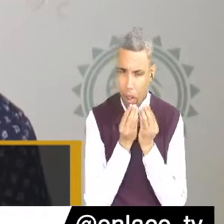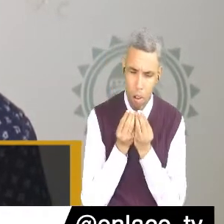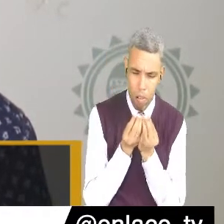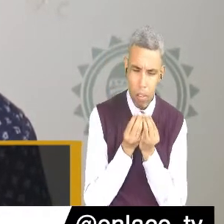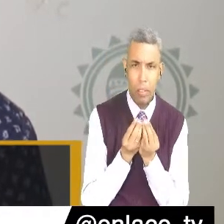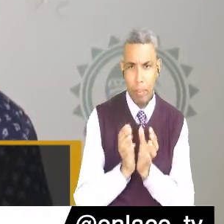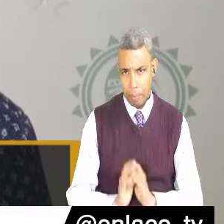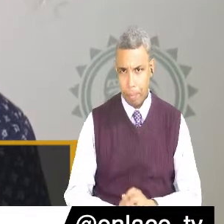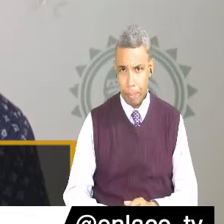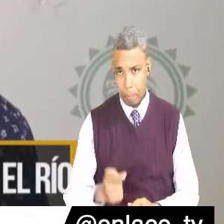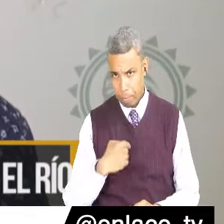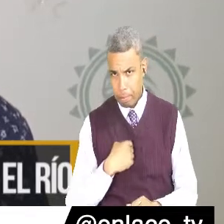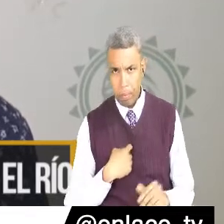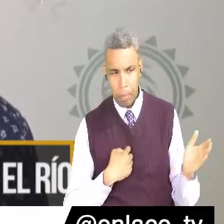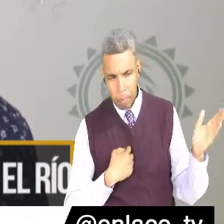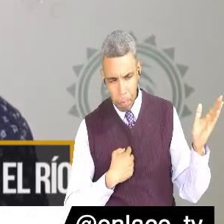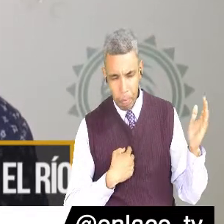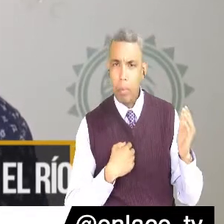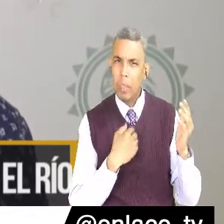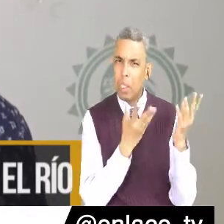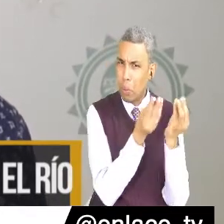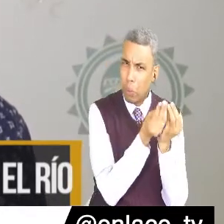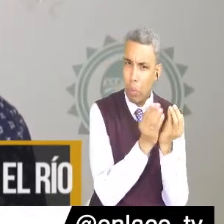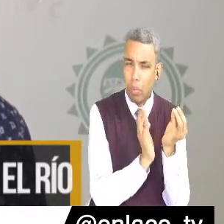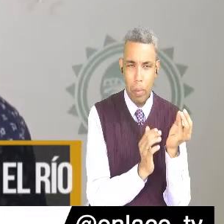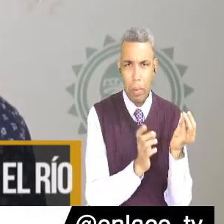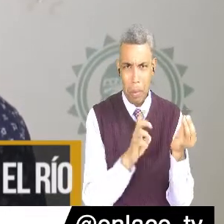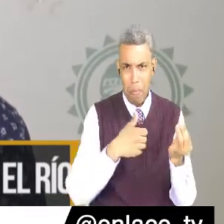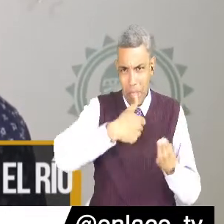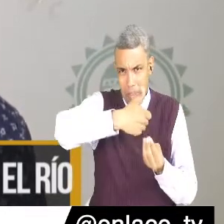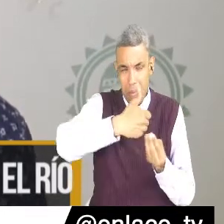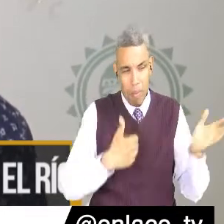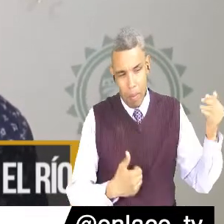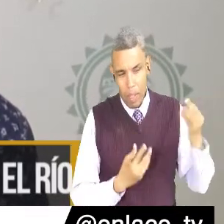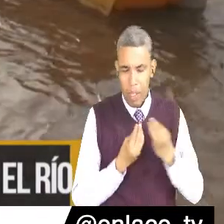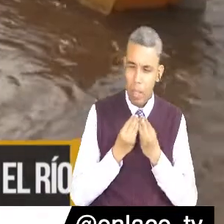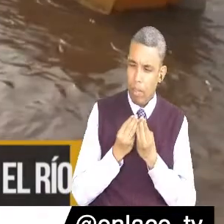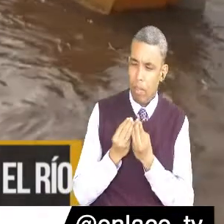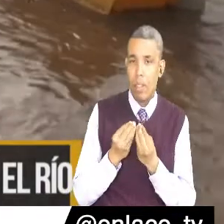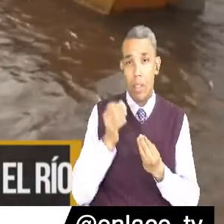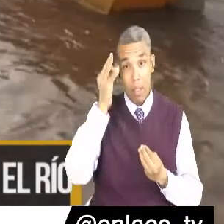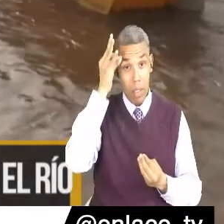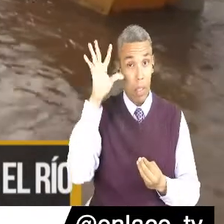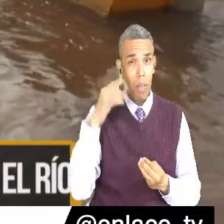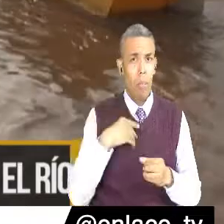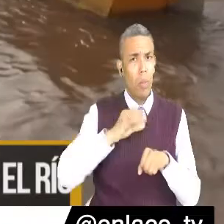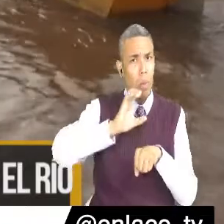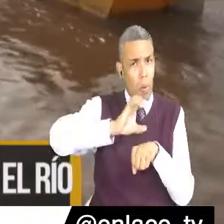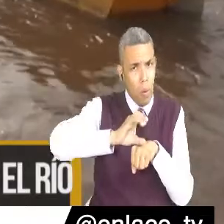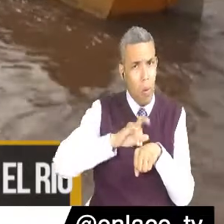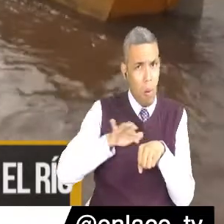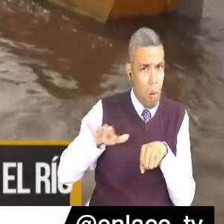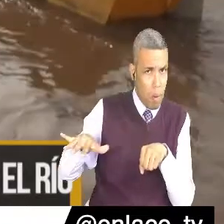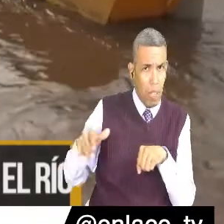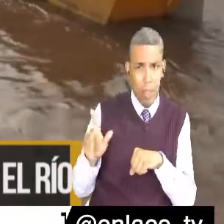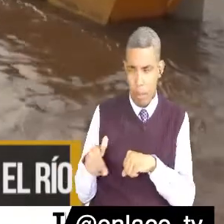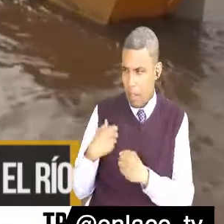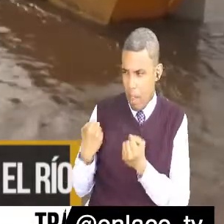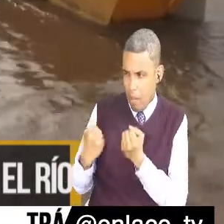una visita, evidenciemos qué es lo que está pasando, si Cor Magdalena también nos puede ayudar en la situación que se